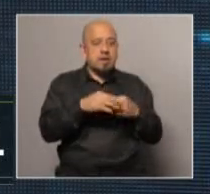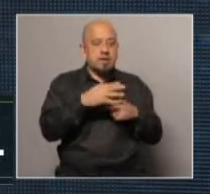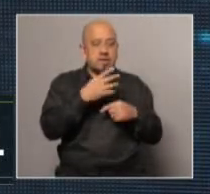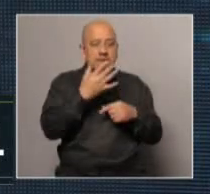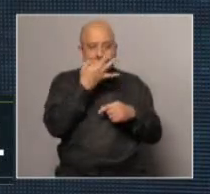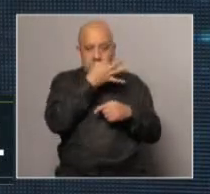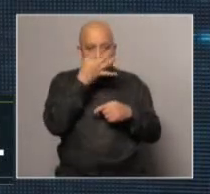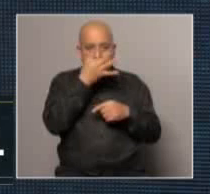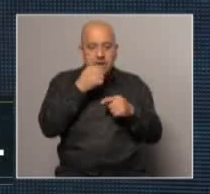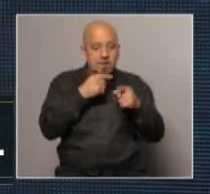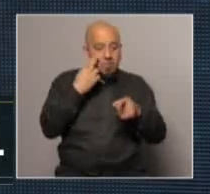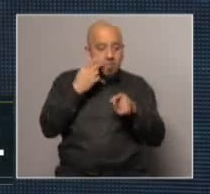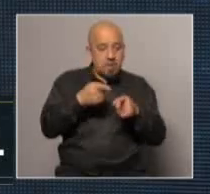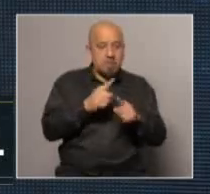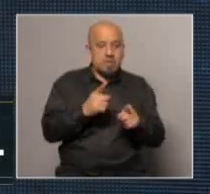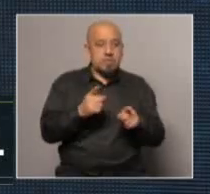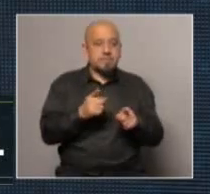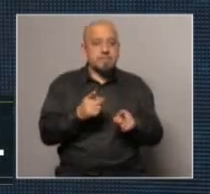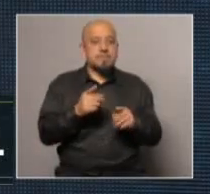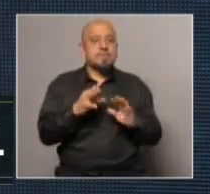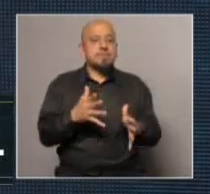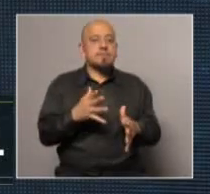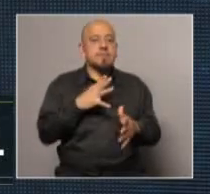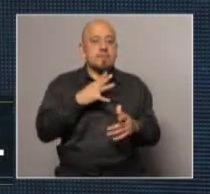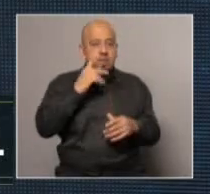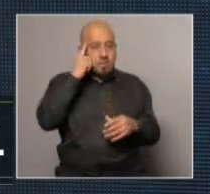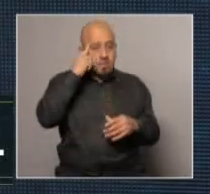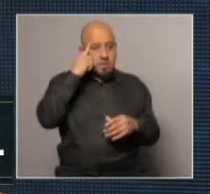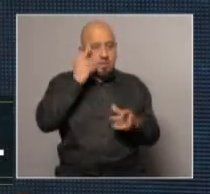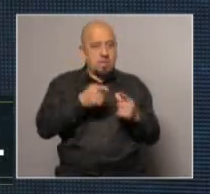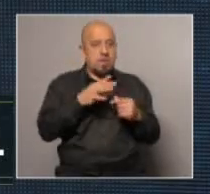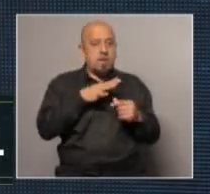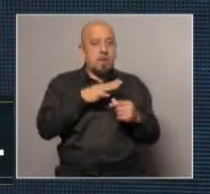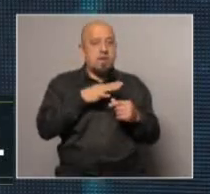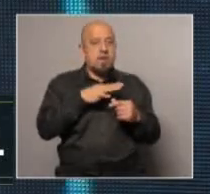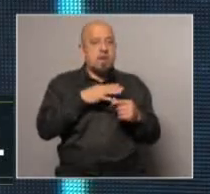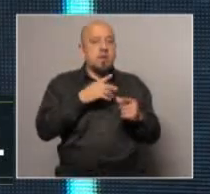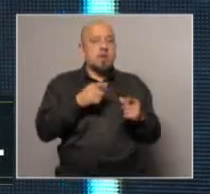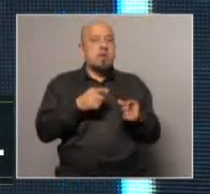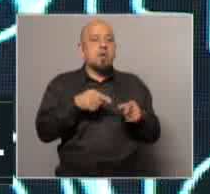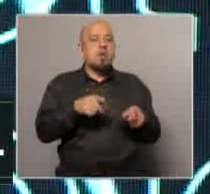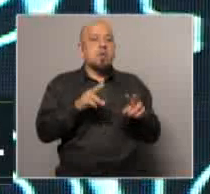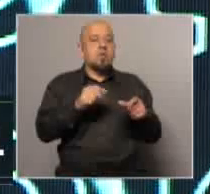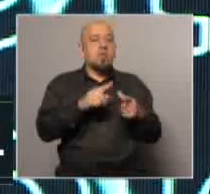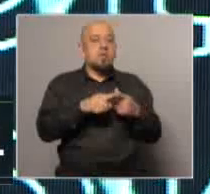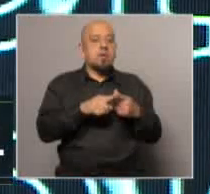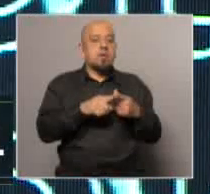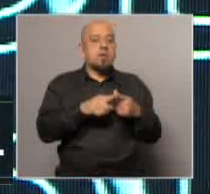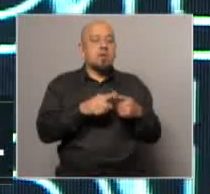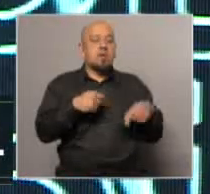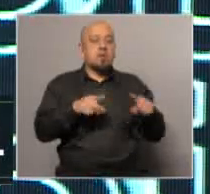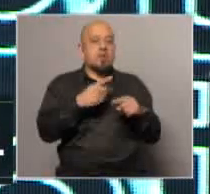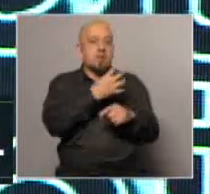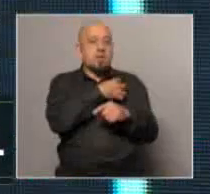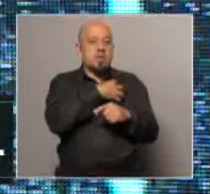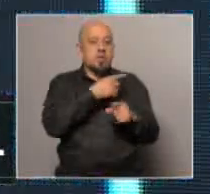veces, me parece, la propensión a pensar que hay una asociación de las sustancias con algo demoníaco. Y en